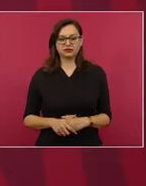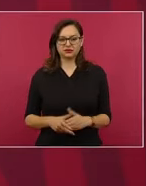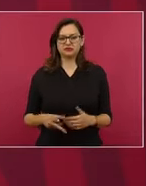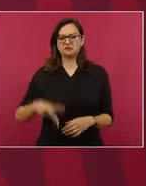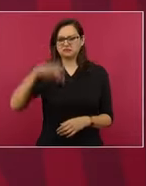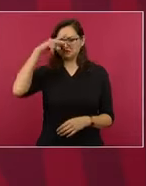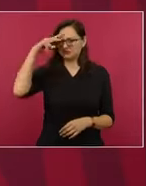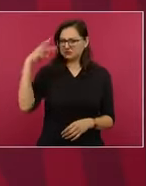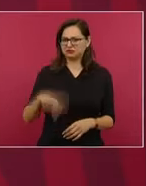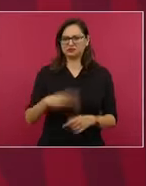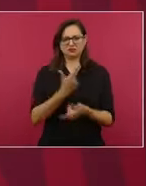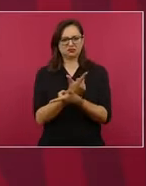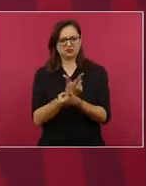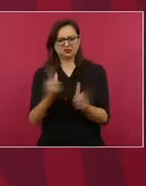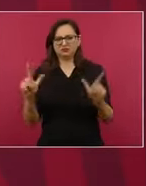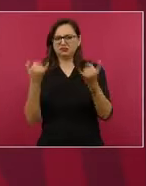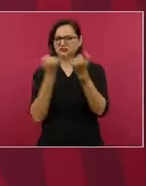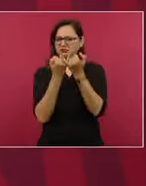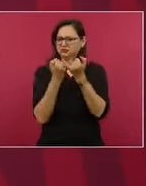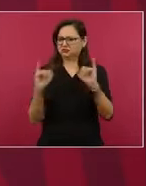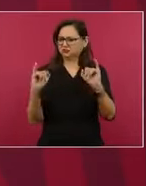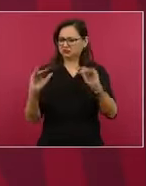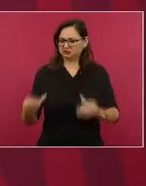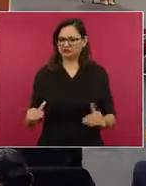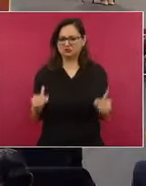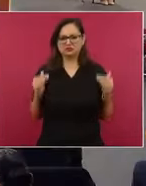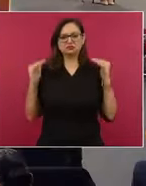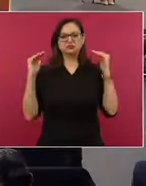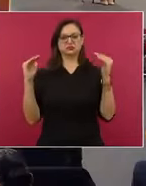México es un país libre, independiente, soberano,